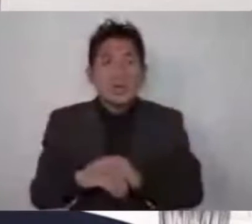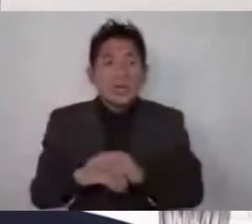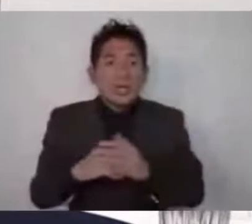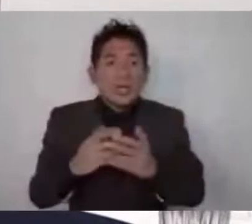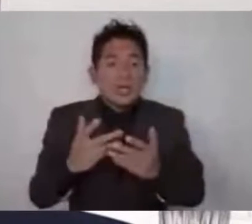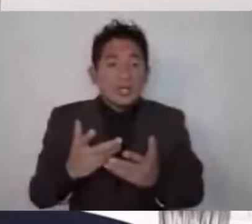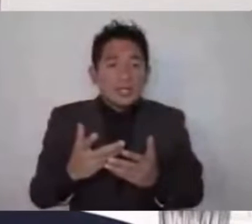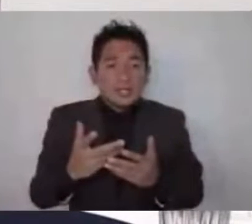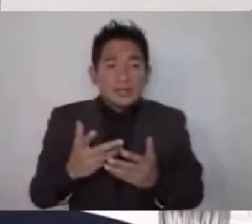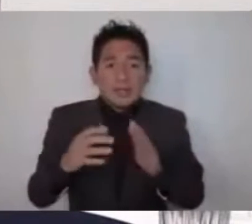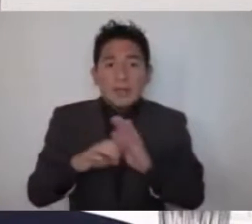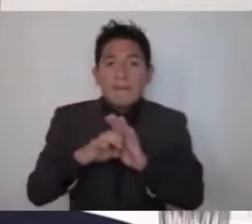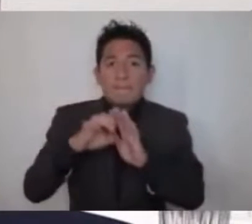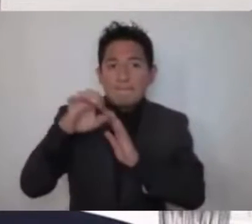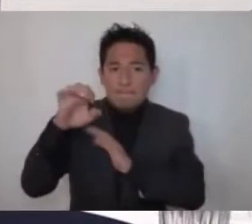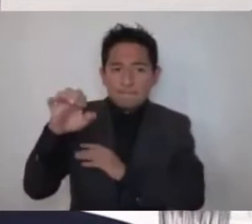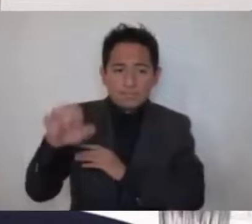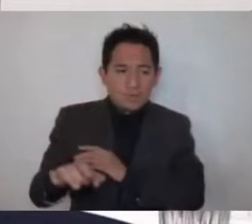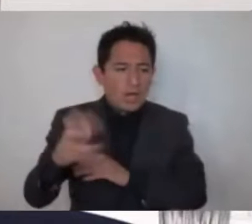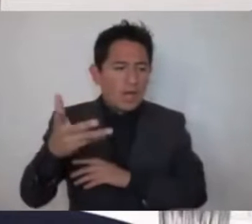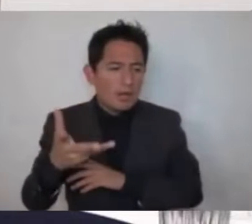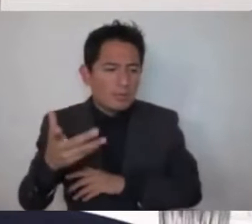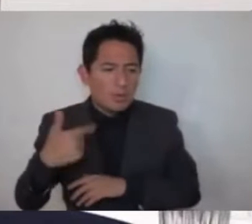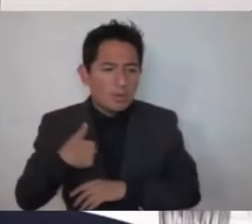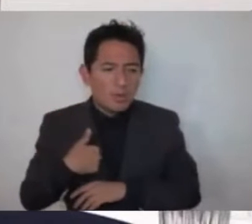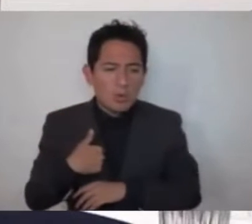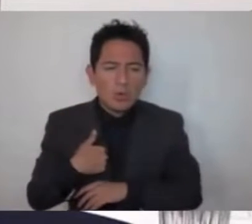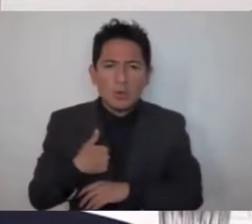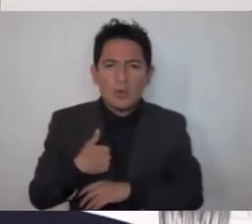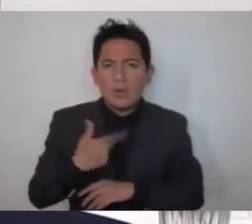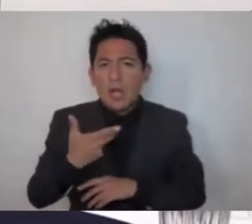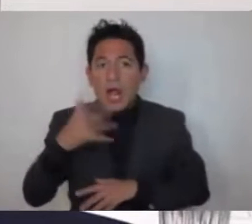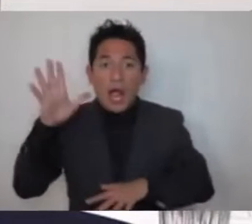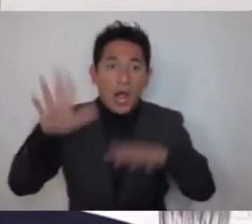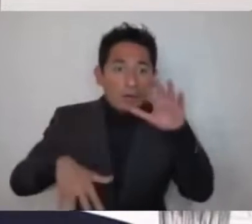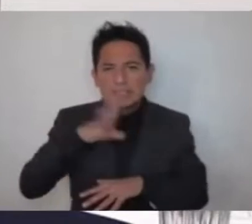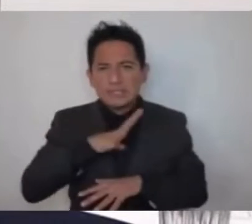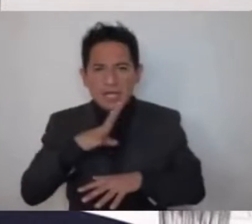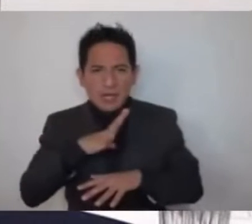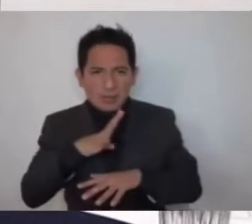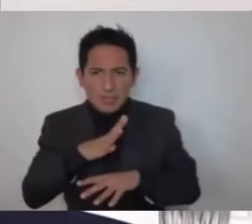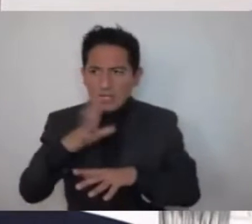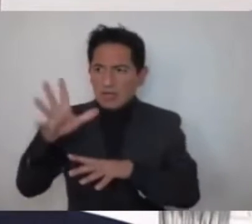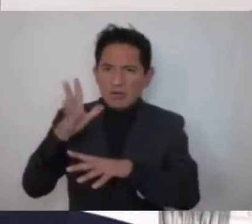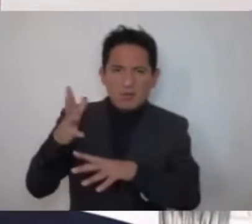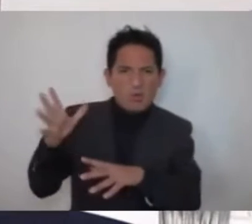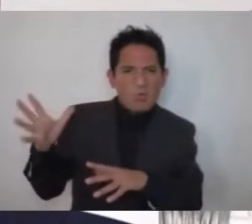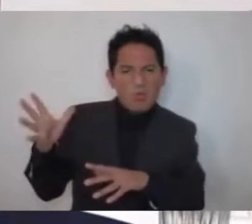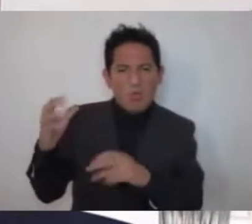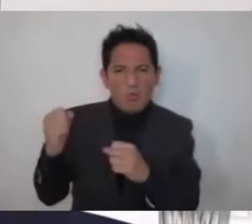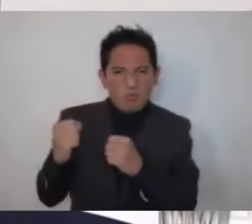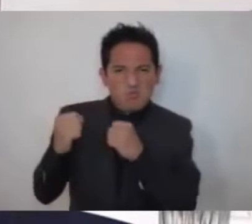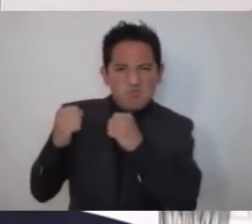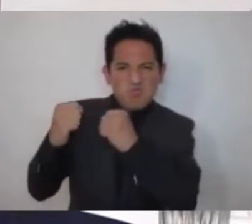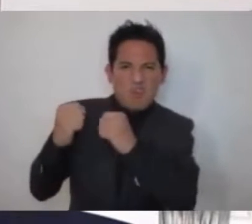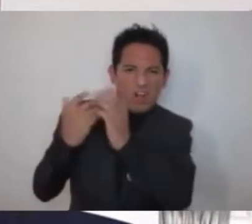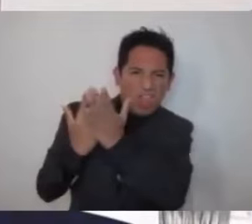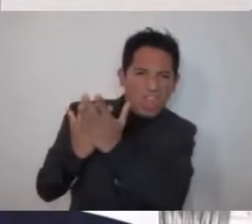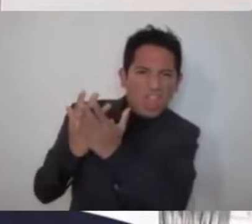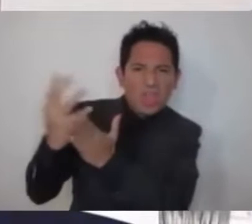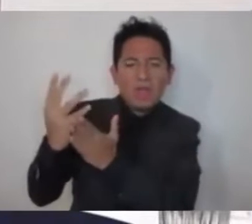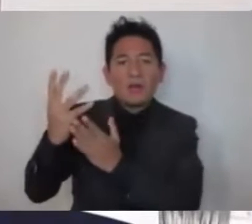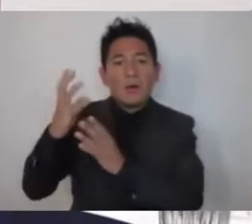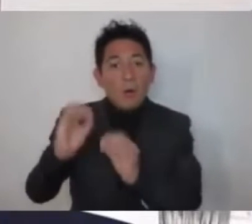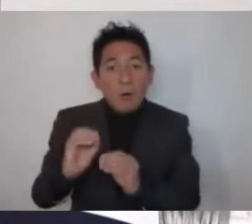violencia agresión cometidos en el contexto de una detención Pues sí observaron cierta disminución a partir de que se empezó a implementar el sistema penal